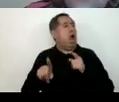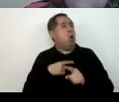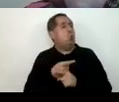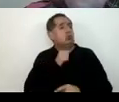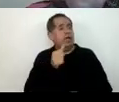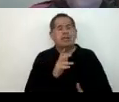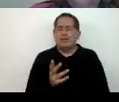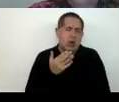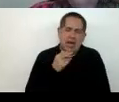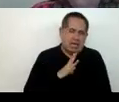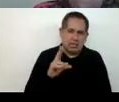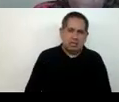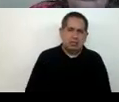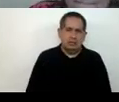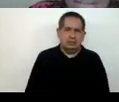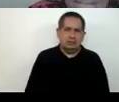sexuales.